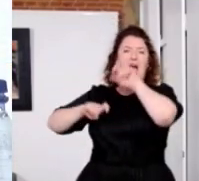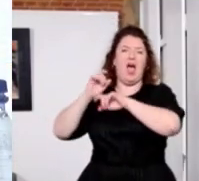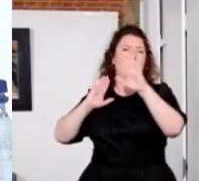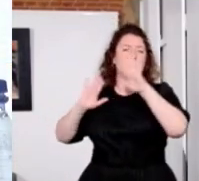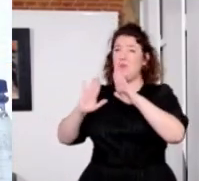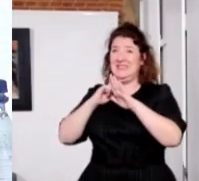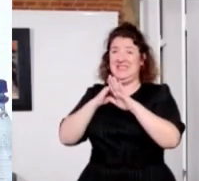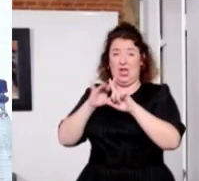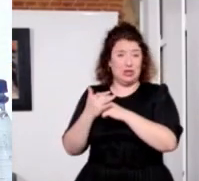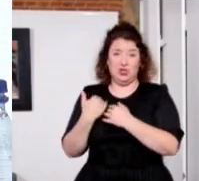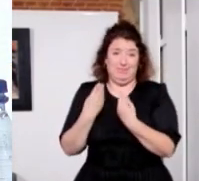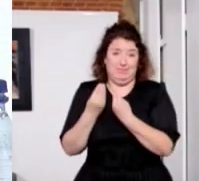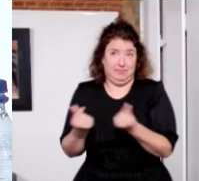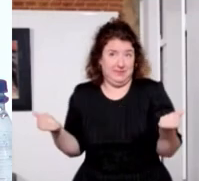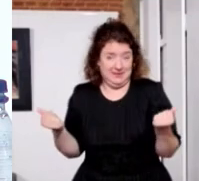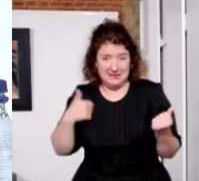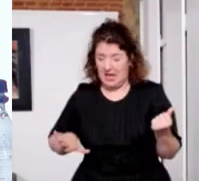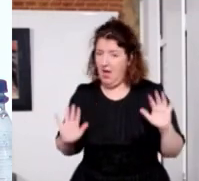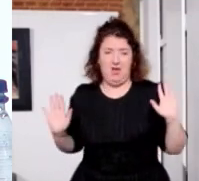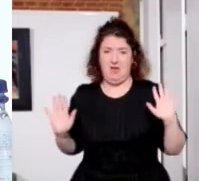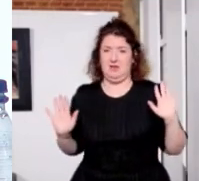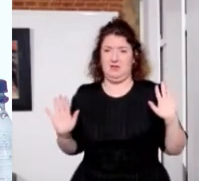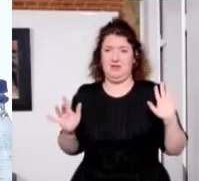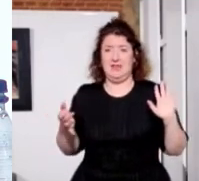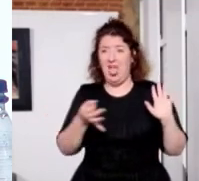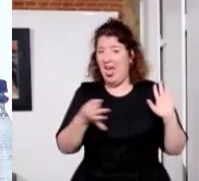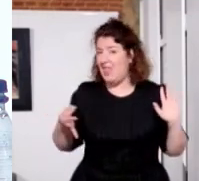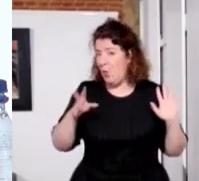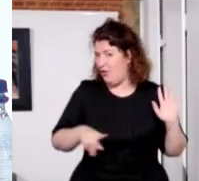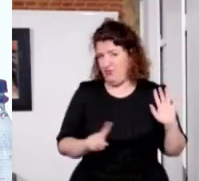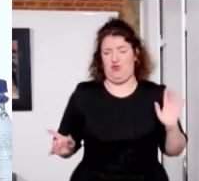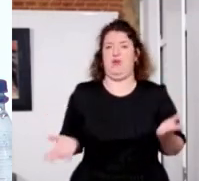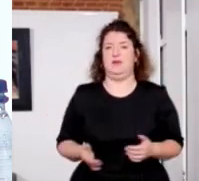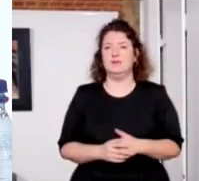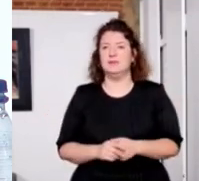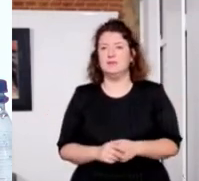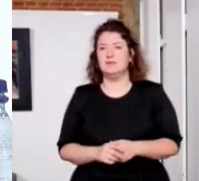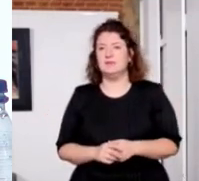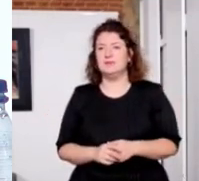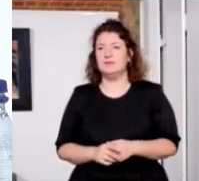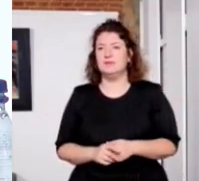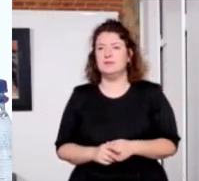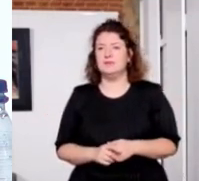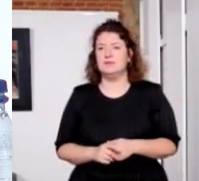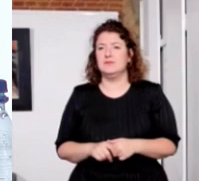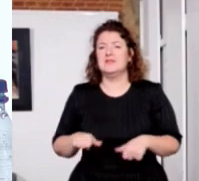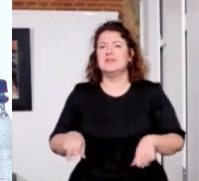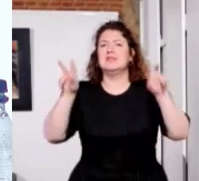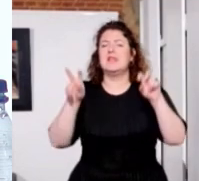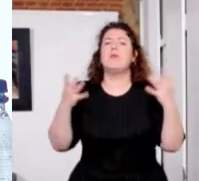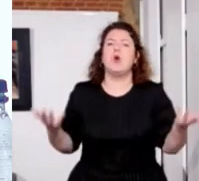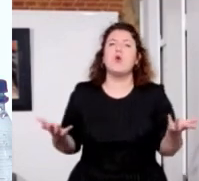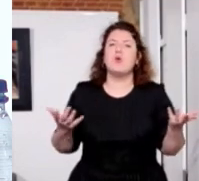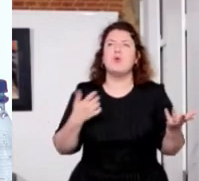no existe no es tampoco adecuado en estos momentos, ¿no? La cuestión es cómo manejamos